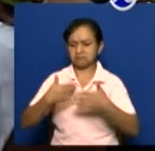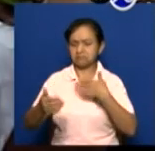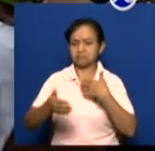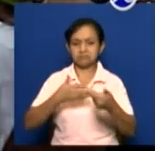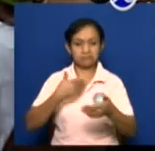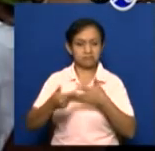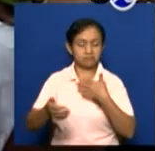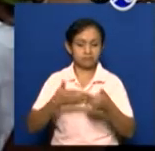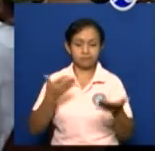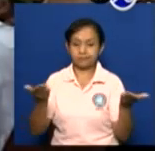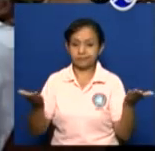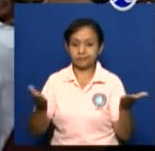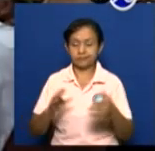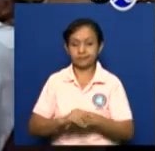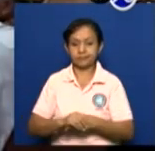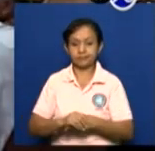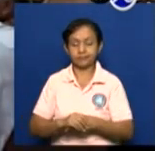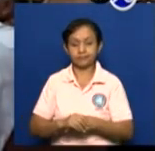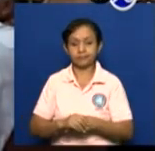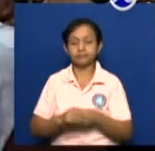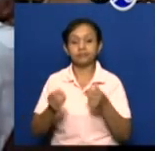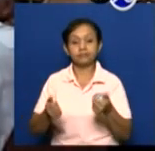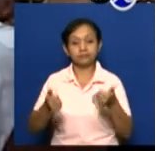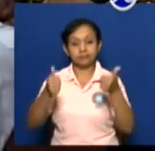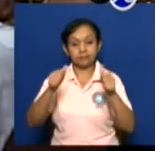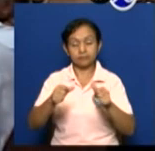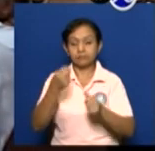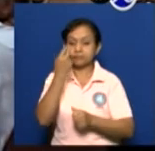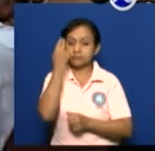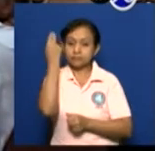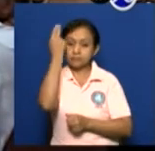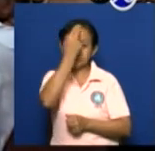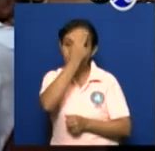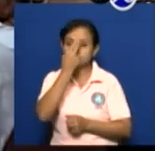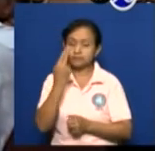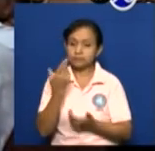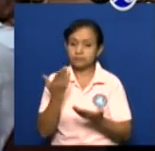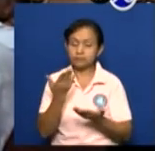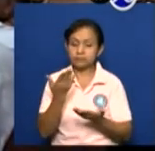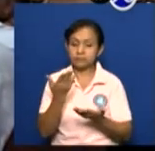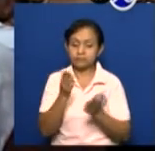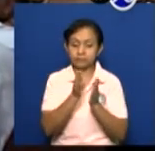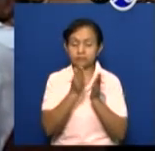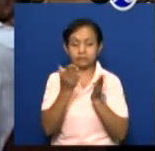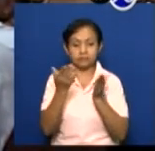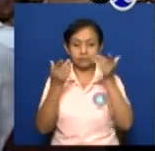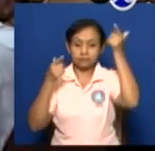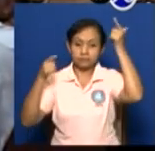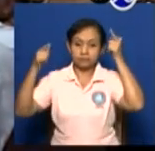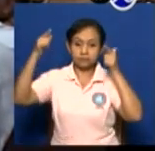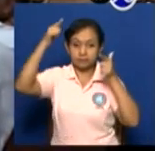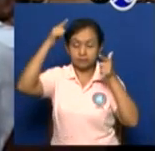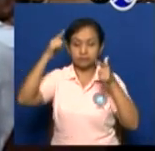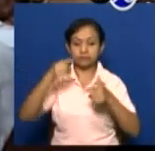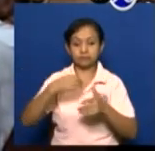precio. Corresponde entonces interrogarnos si el ideario de Sandino, si esa